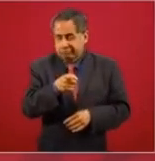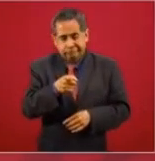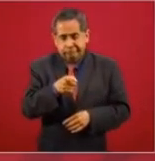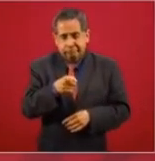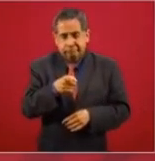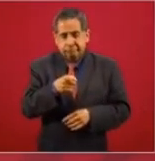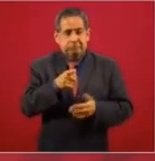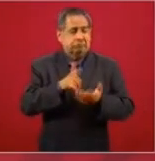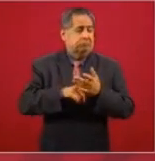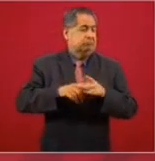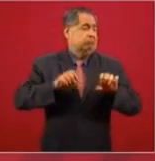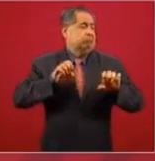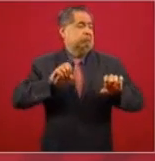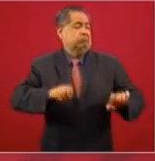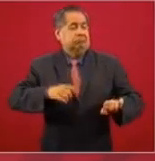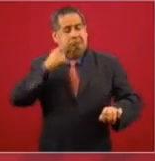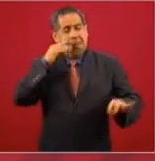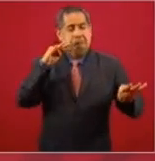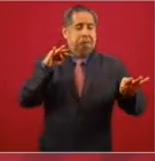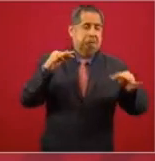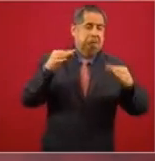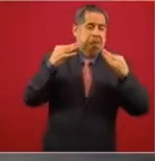tirando aceite,